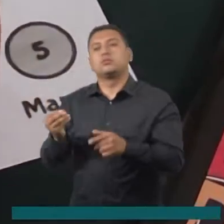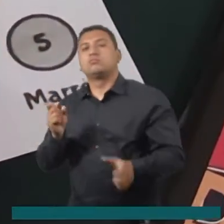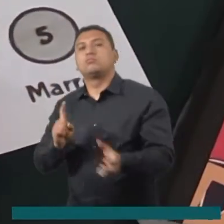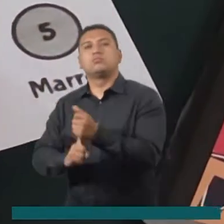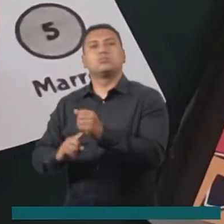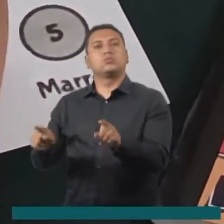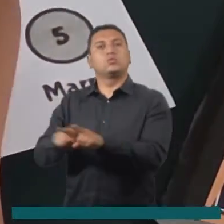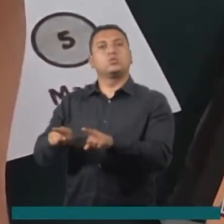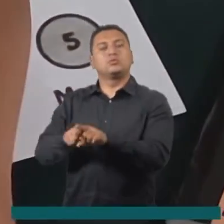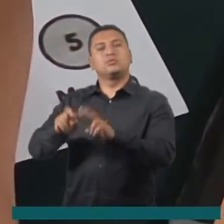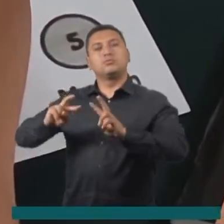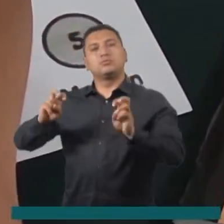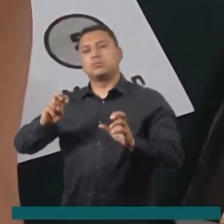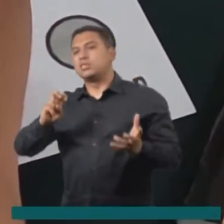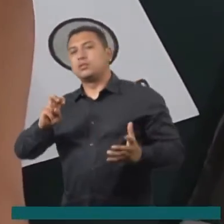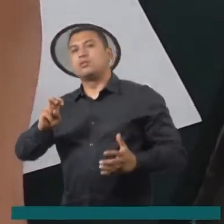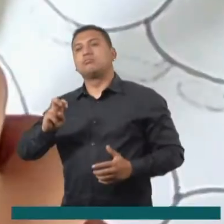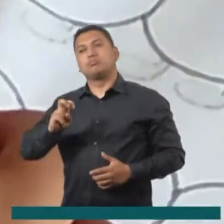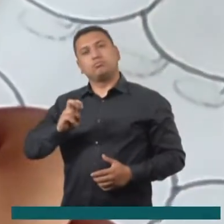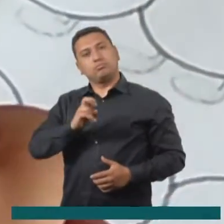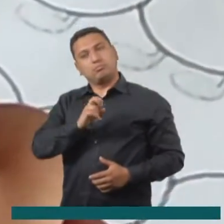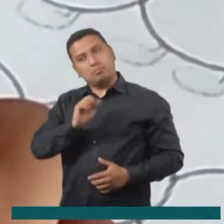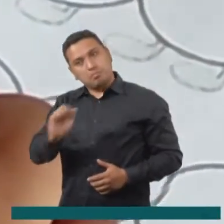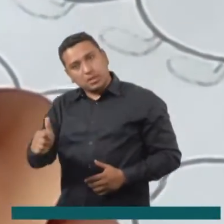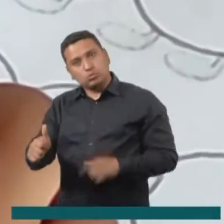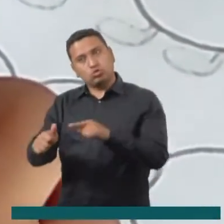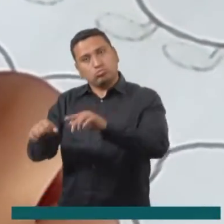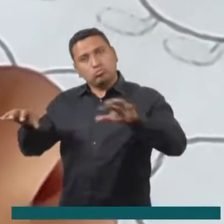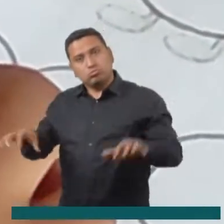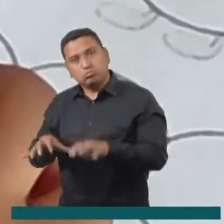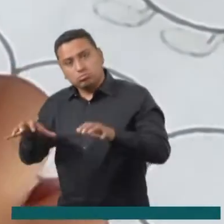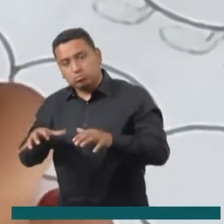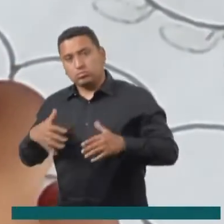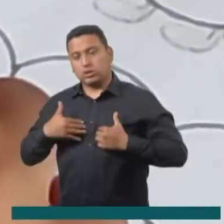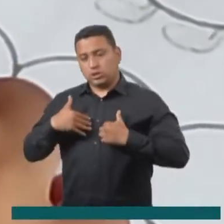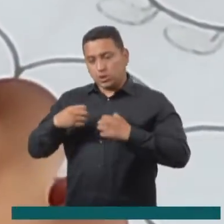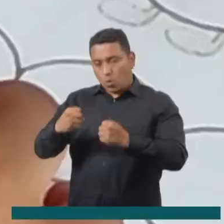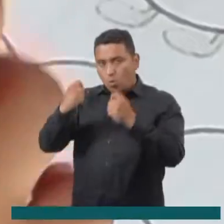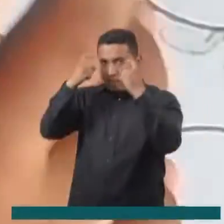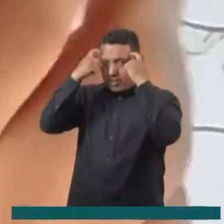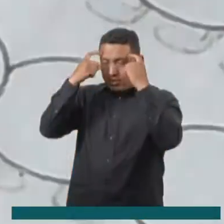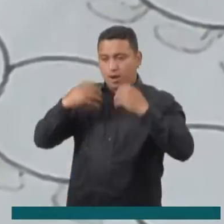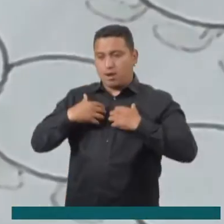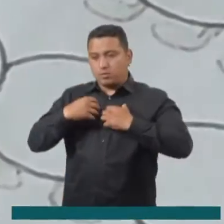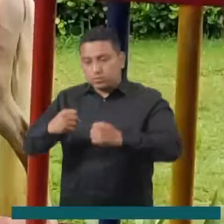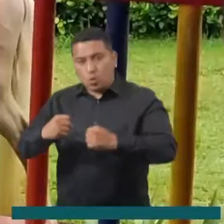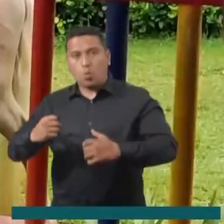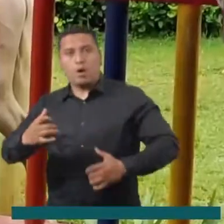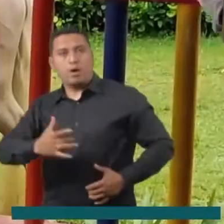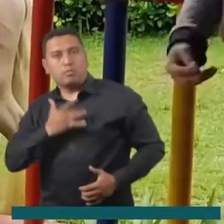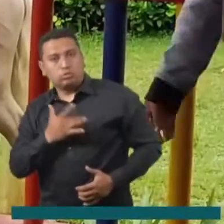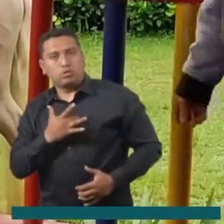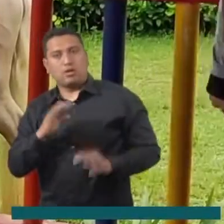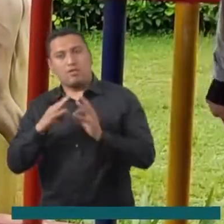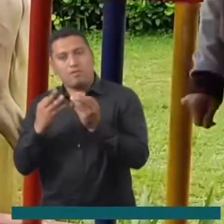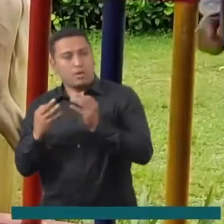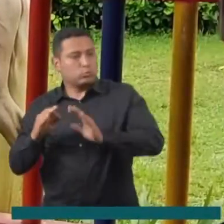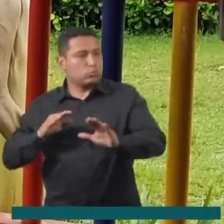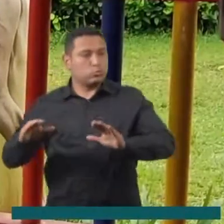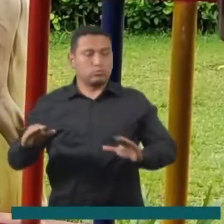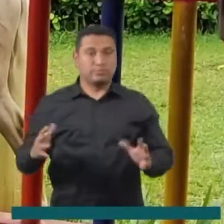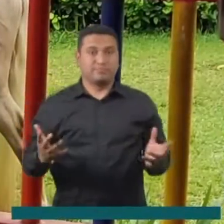una independencia, una estabilidad, una salud mental, una salud emocional, no solo para él, sino para la familia.